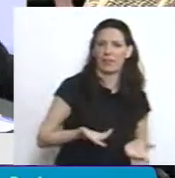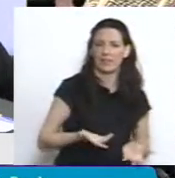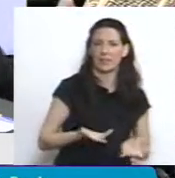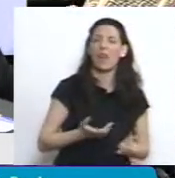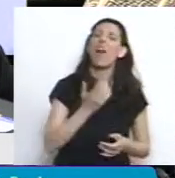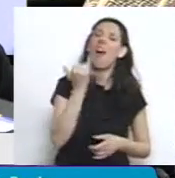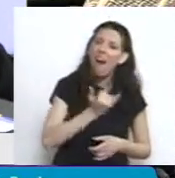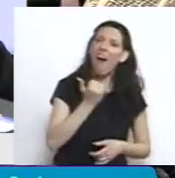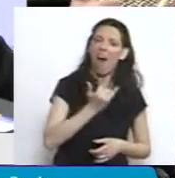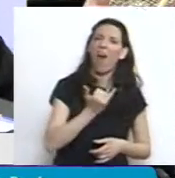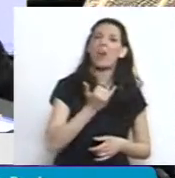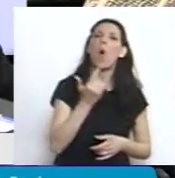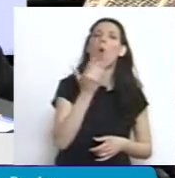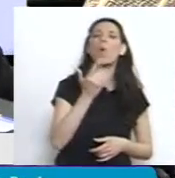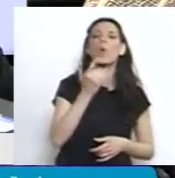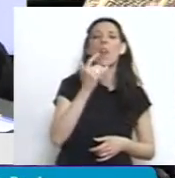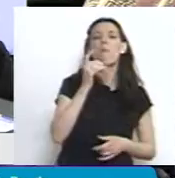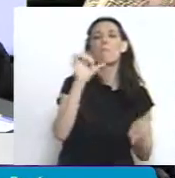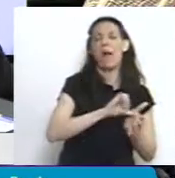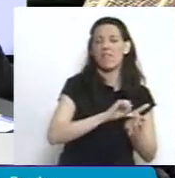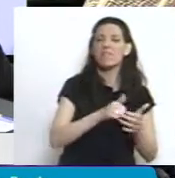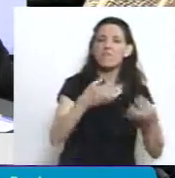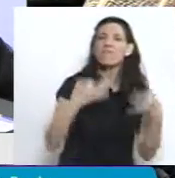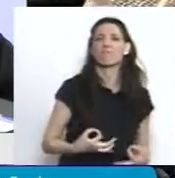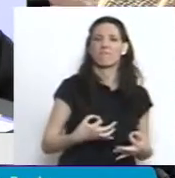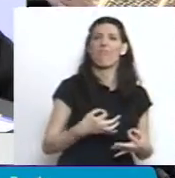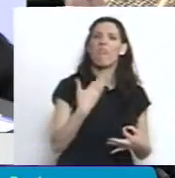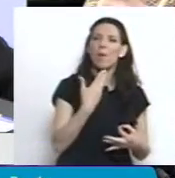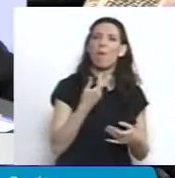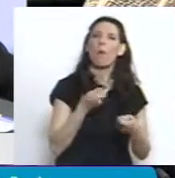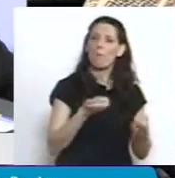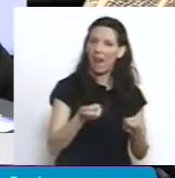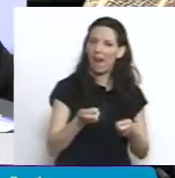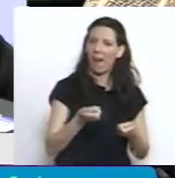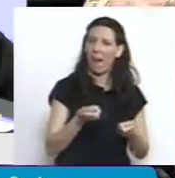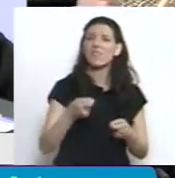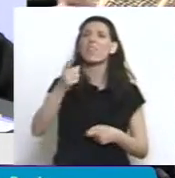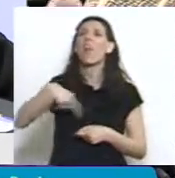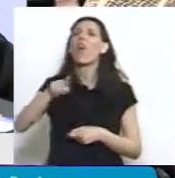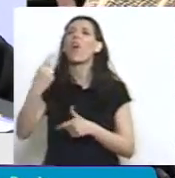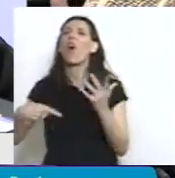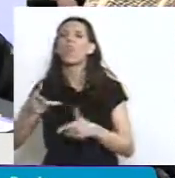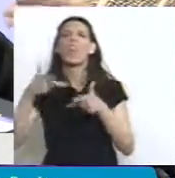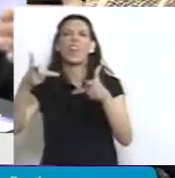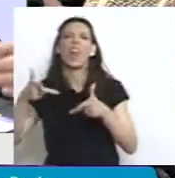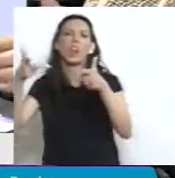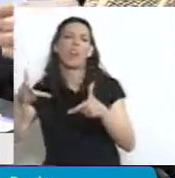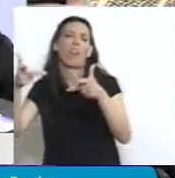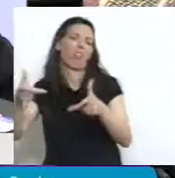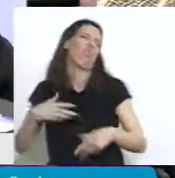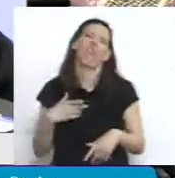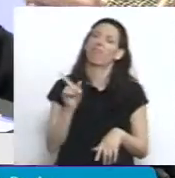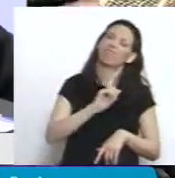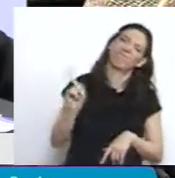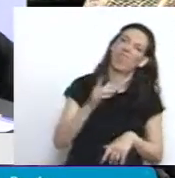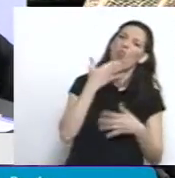Estado solvente. ¿Qué van a hacer? Lo lamento, todos sus pronósticos fracasaron. La ley de emergencia económica nos permite